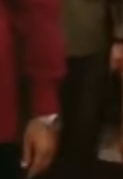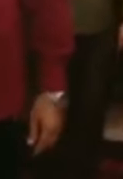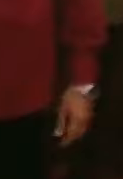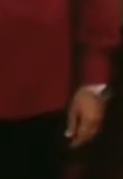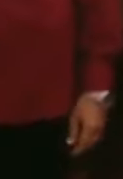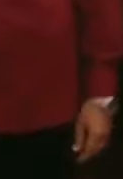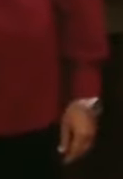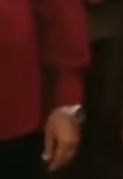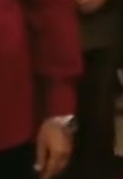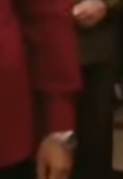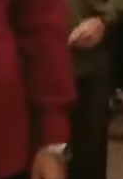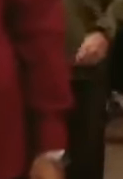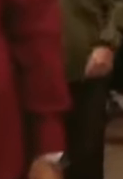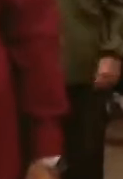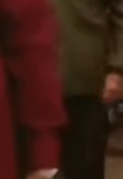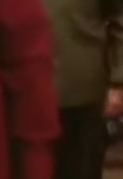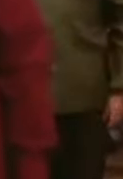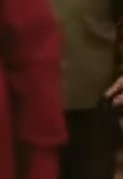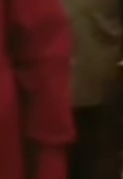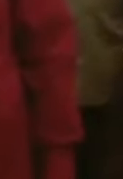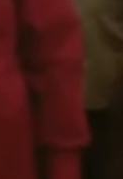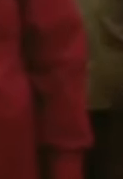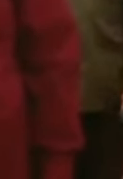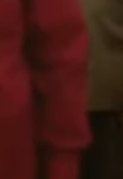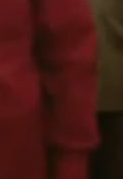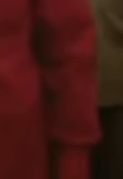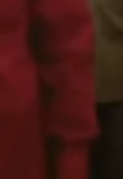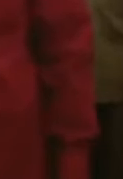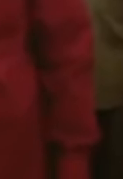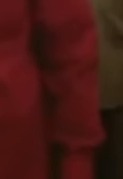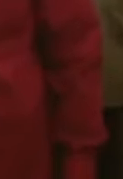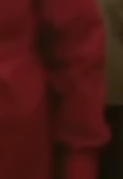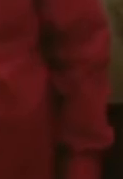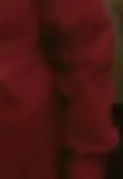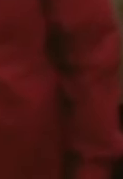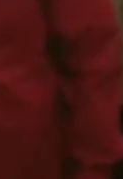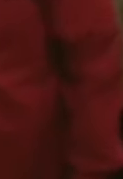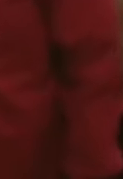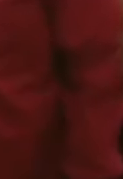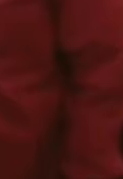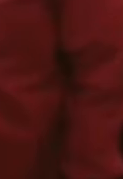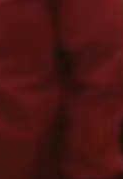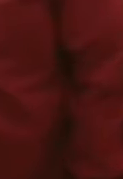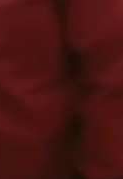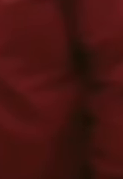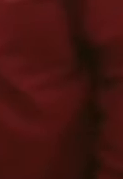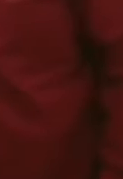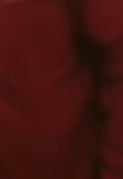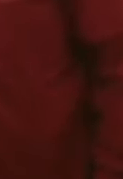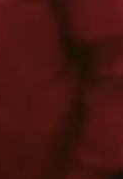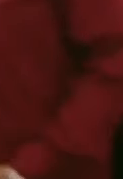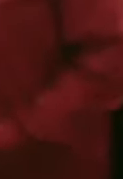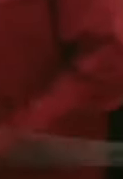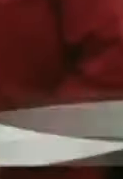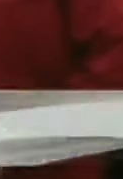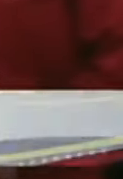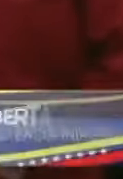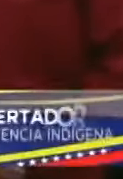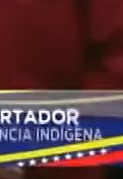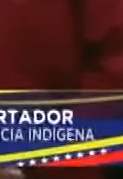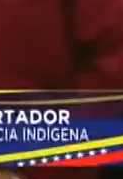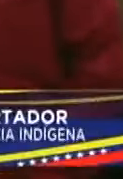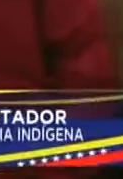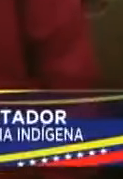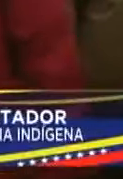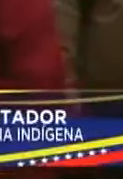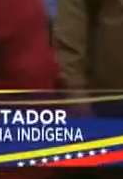ubicado en la ciudad de Caracas. Vemos la llegada del presidente constitucional de la República Bolivariana de Venezuela, Nicolás Maduro, a